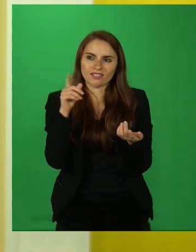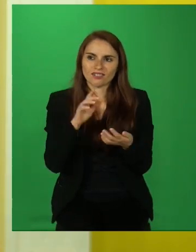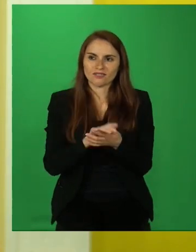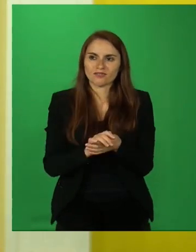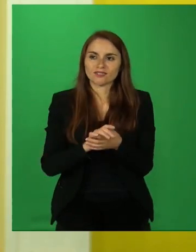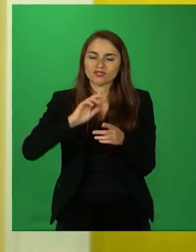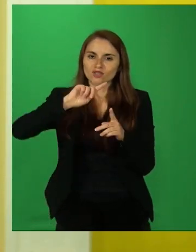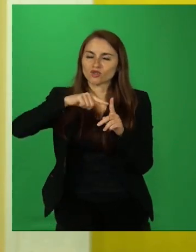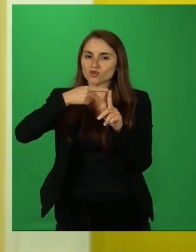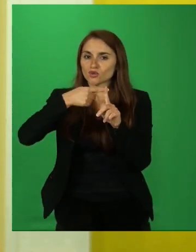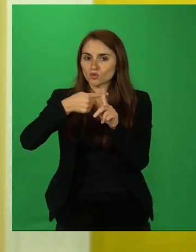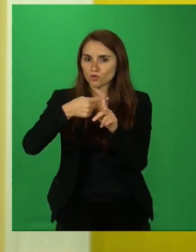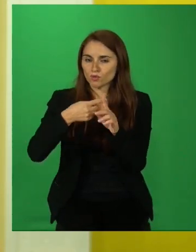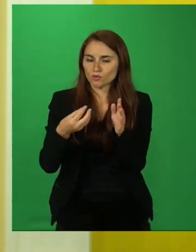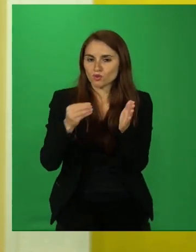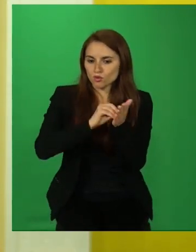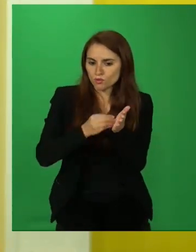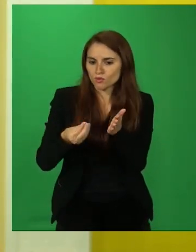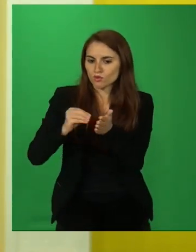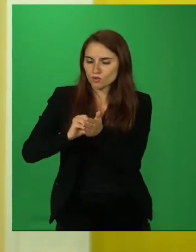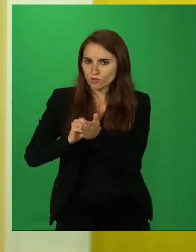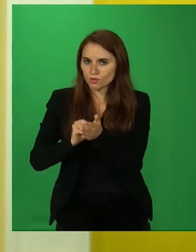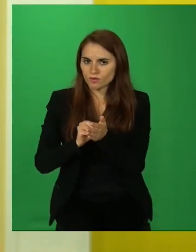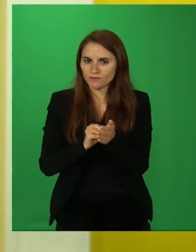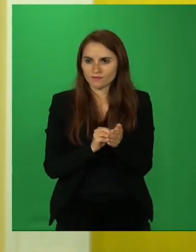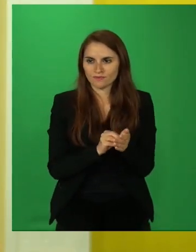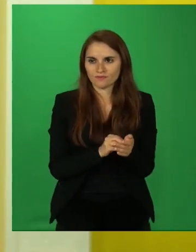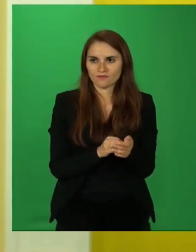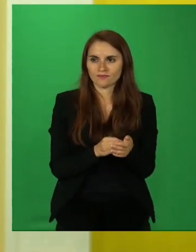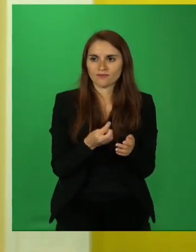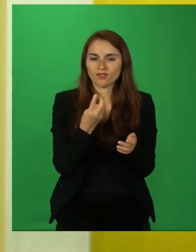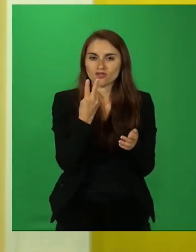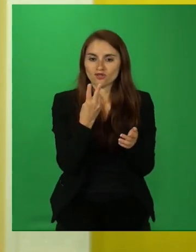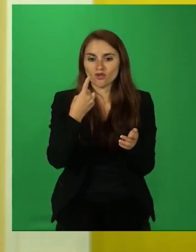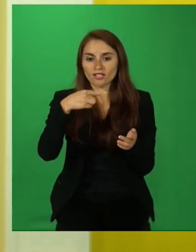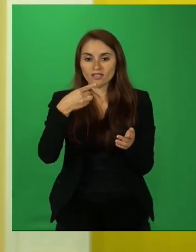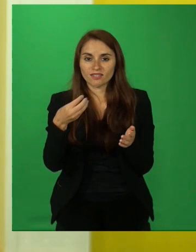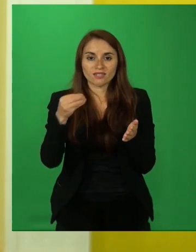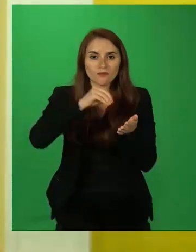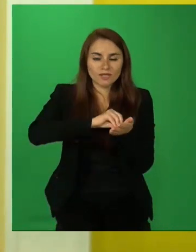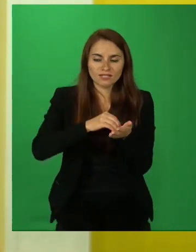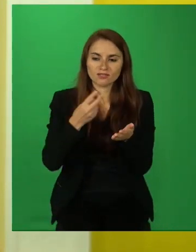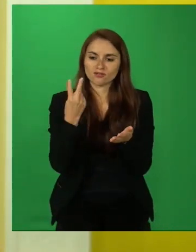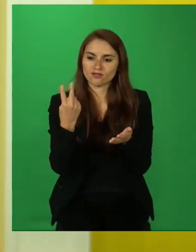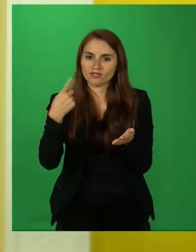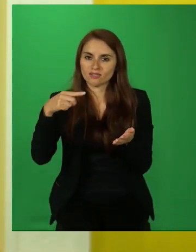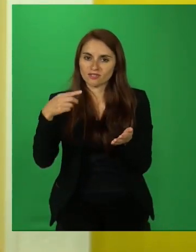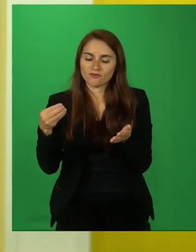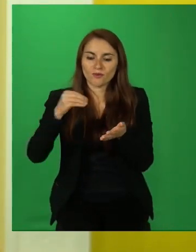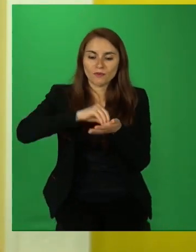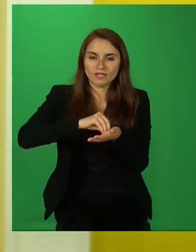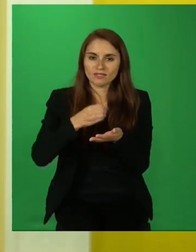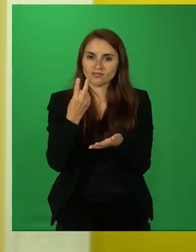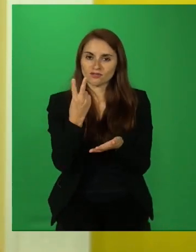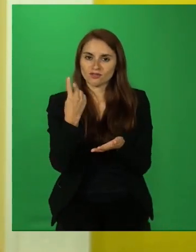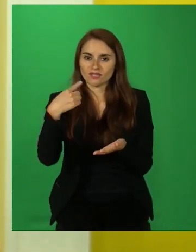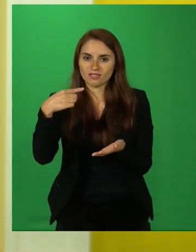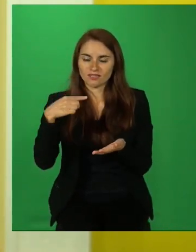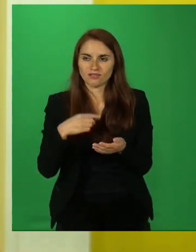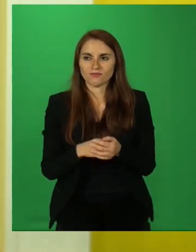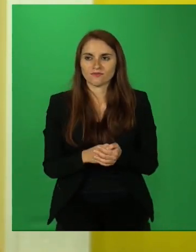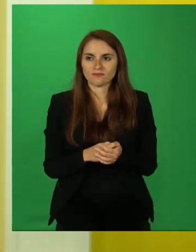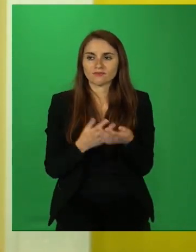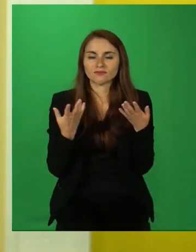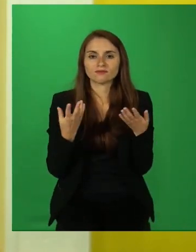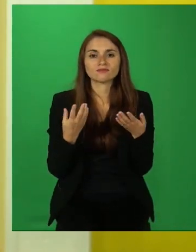voy a sumar 3 veces el 2 negativo 2 negativos más 2 negativos más 2 negativos como estamos sumando